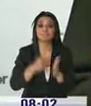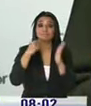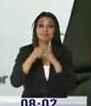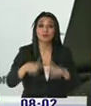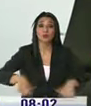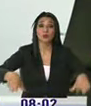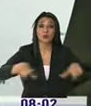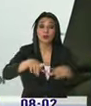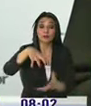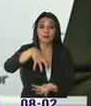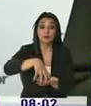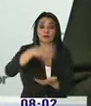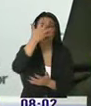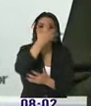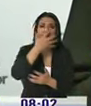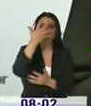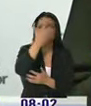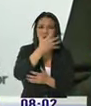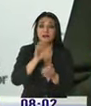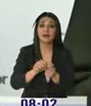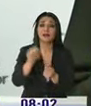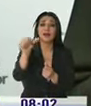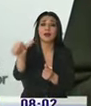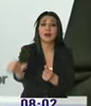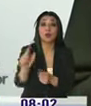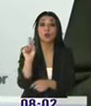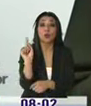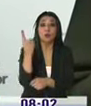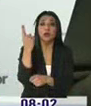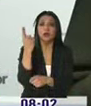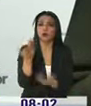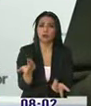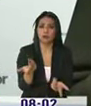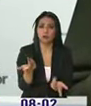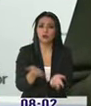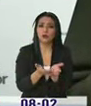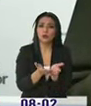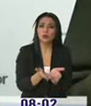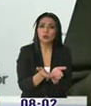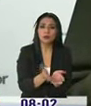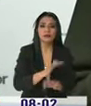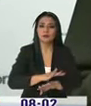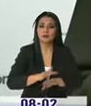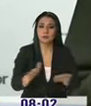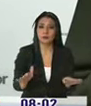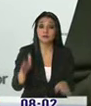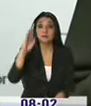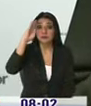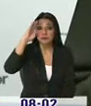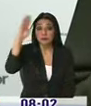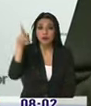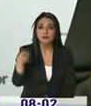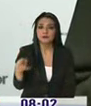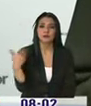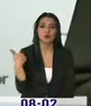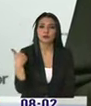Esmeraldas específicamente que el único medio de transporte es el medio fluvial y la policía no tiene